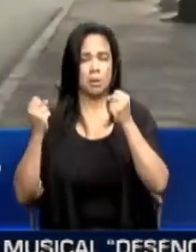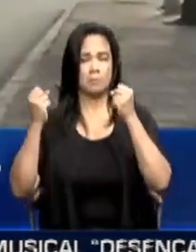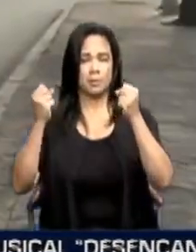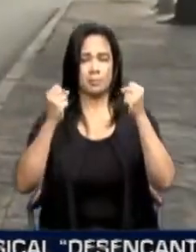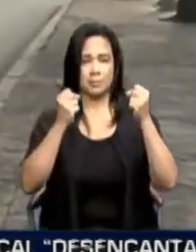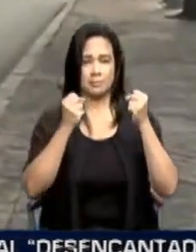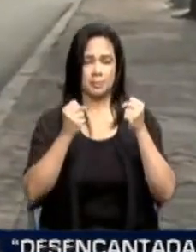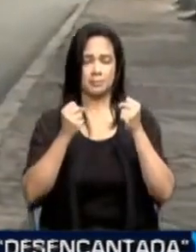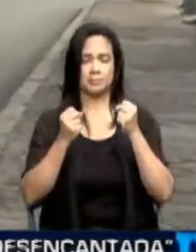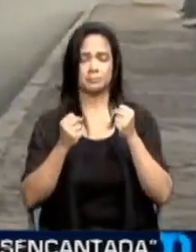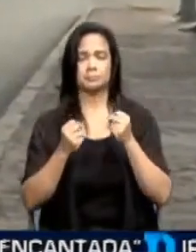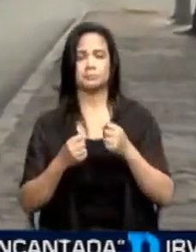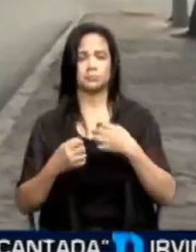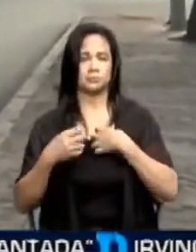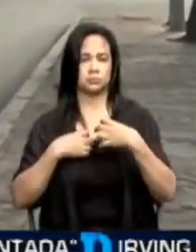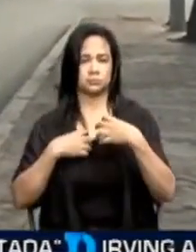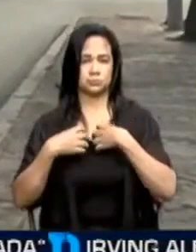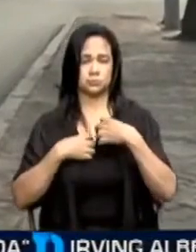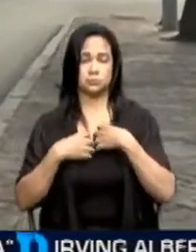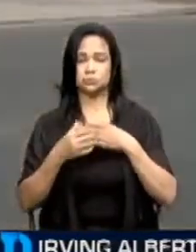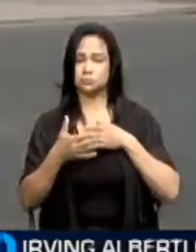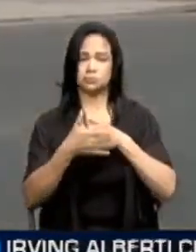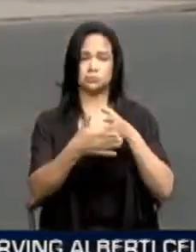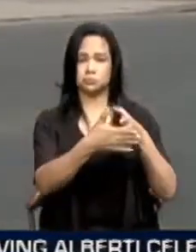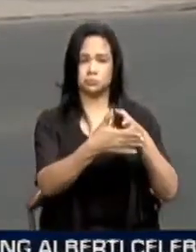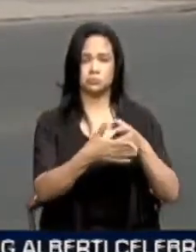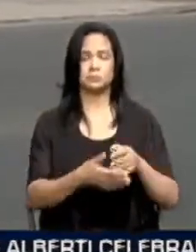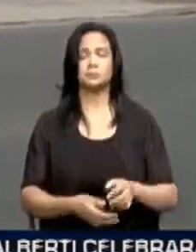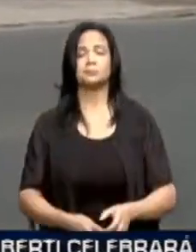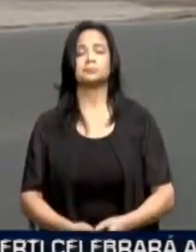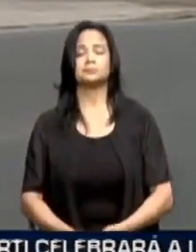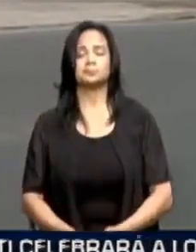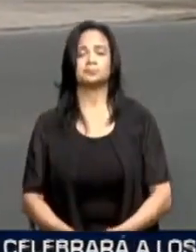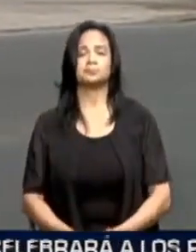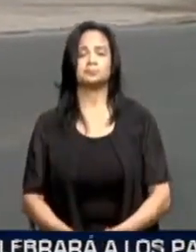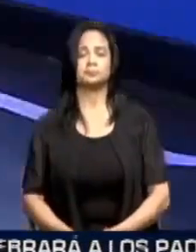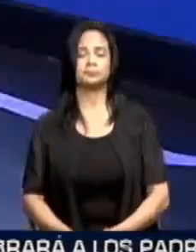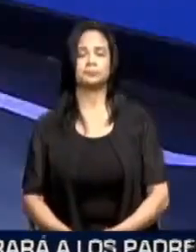protestas. Para Telenoticias, Santiago Druchard.